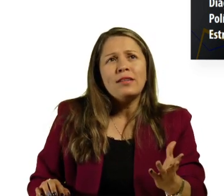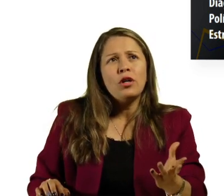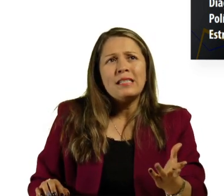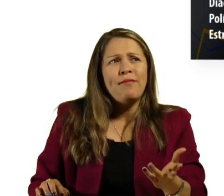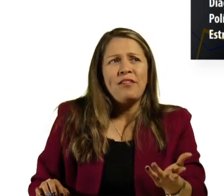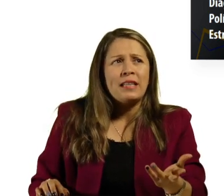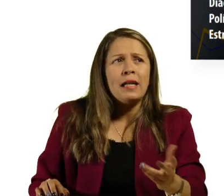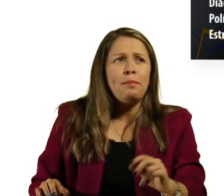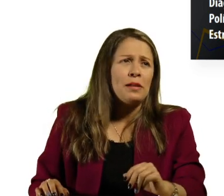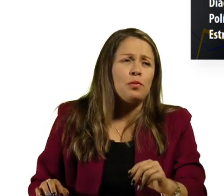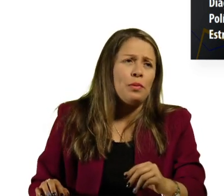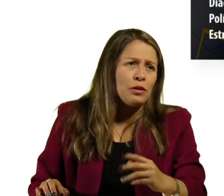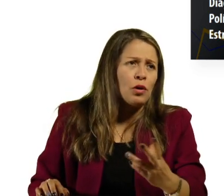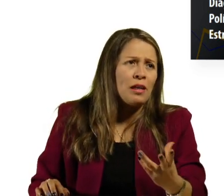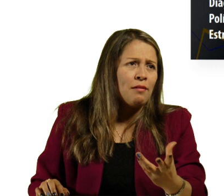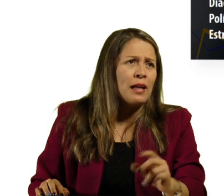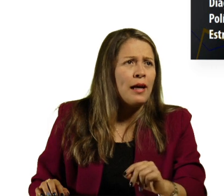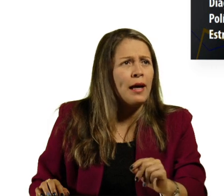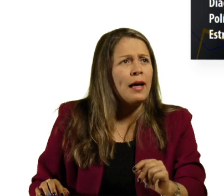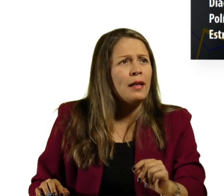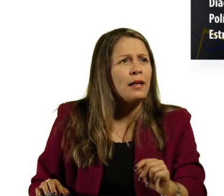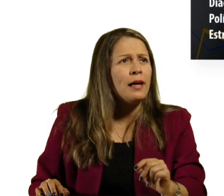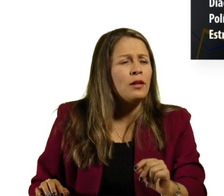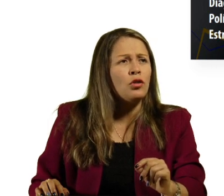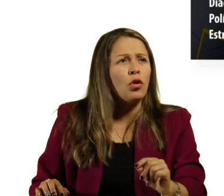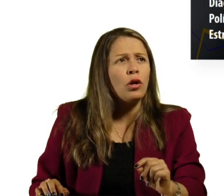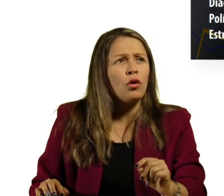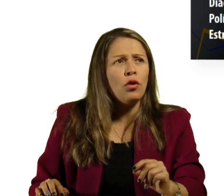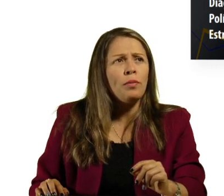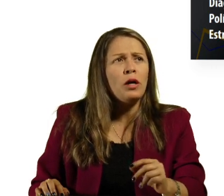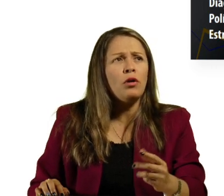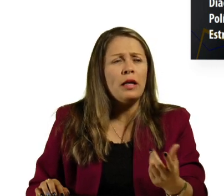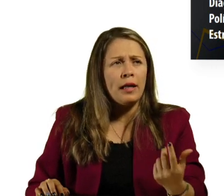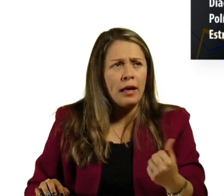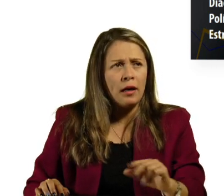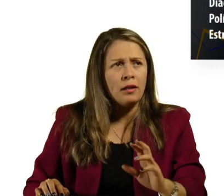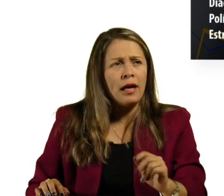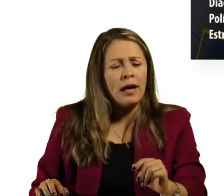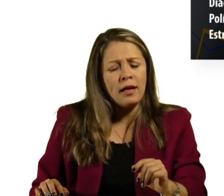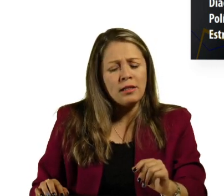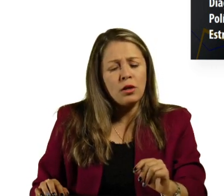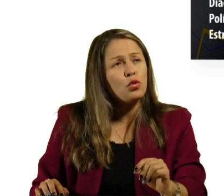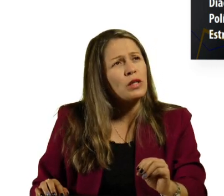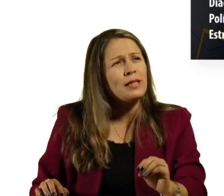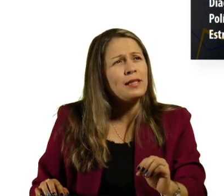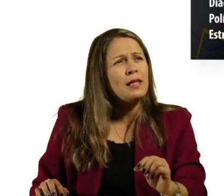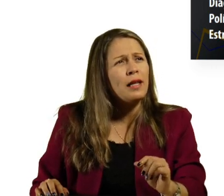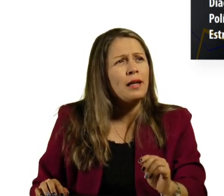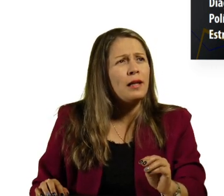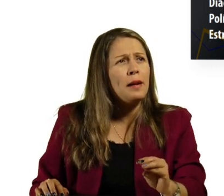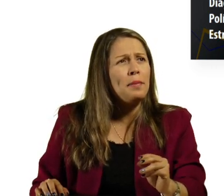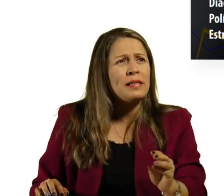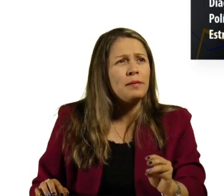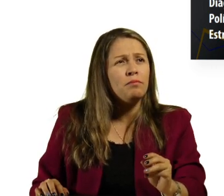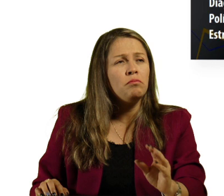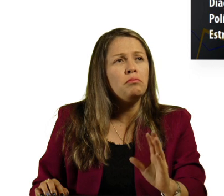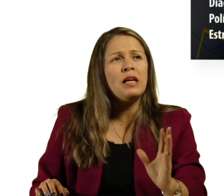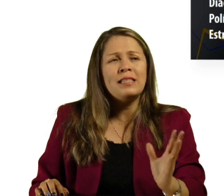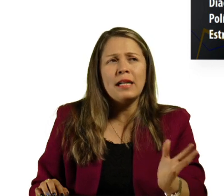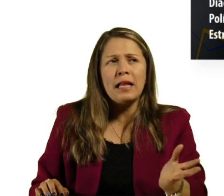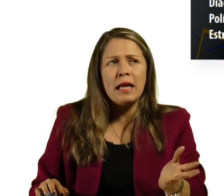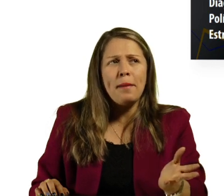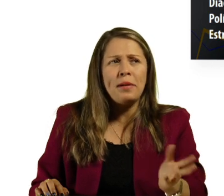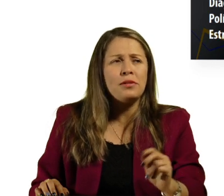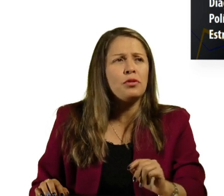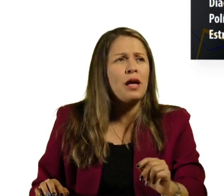¿Qué factores afectan el presupuesto a nivel de entorno económico y de circunstancias internas de la empresa?